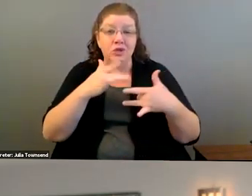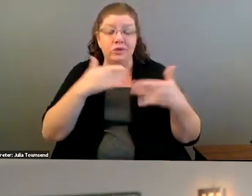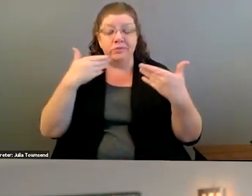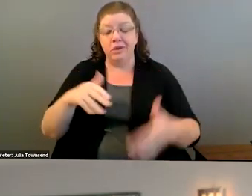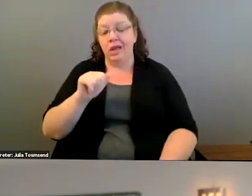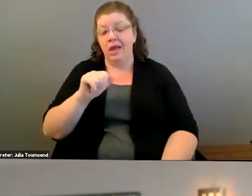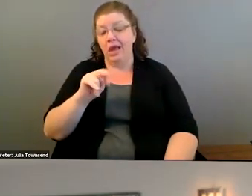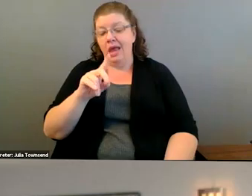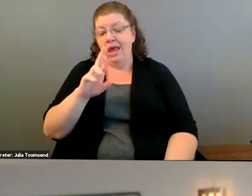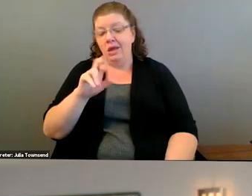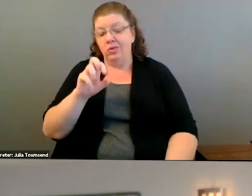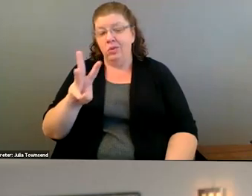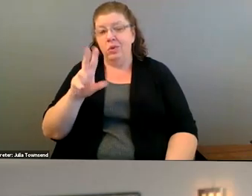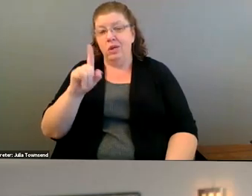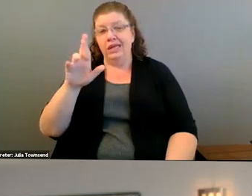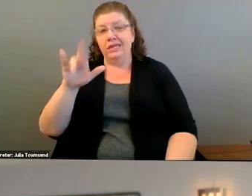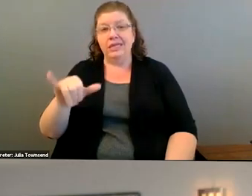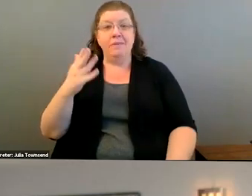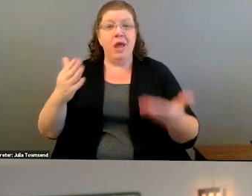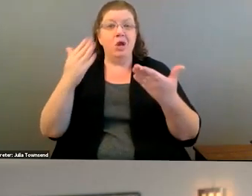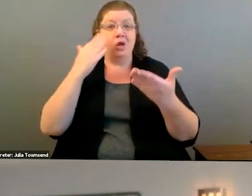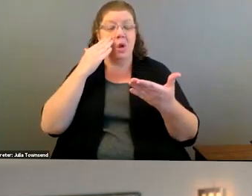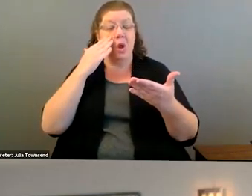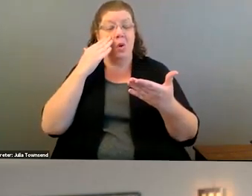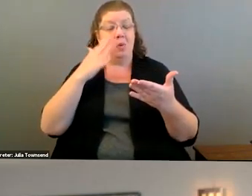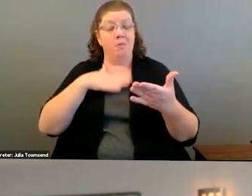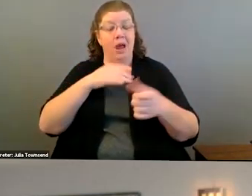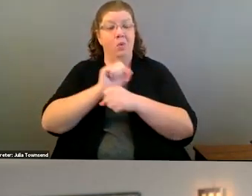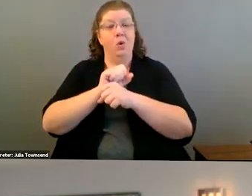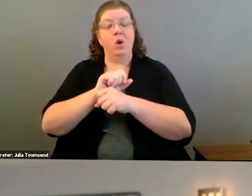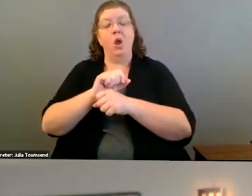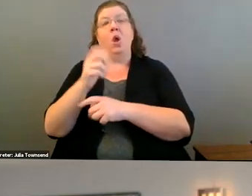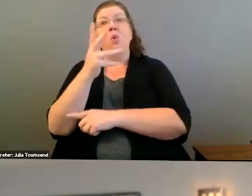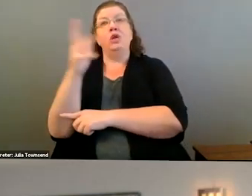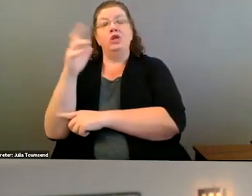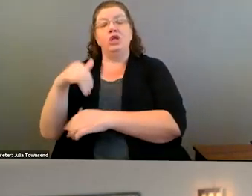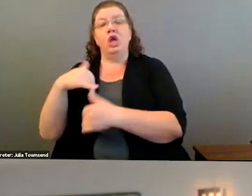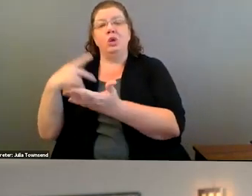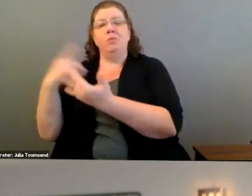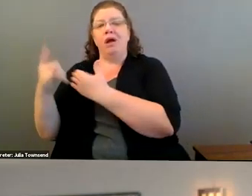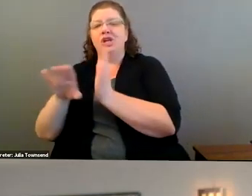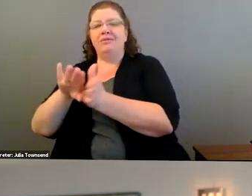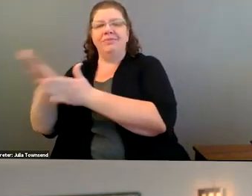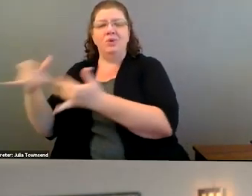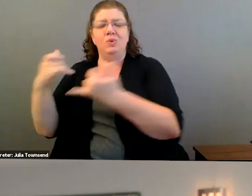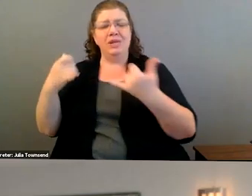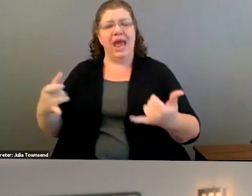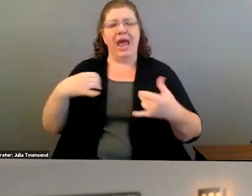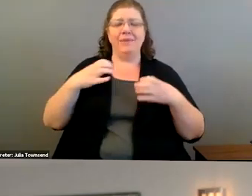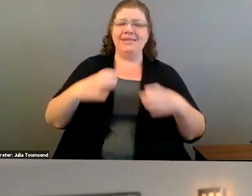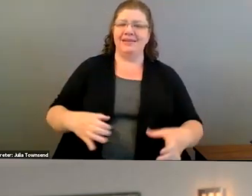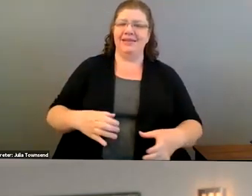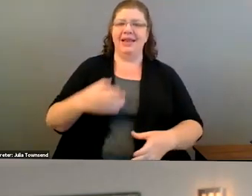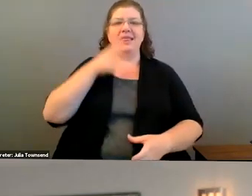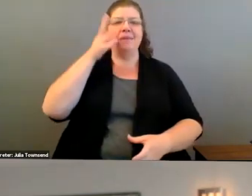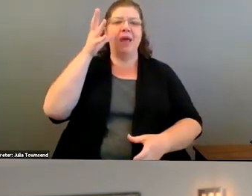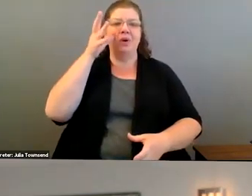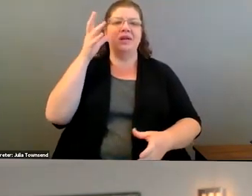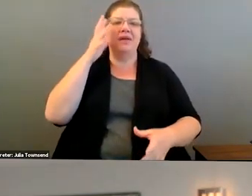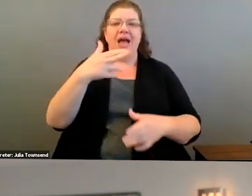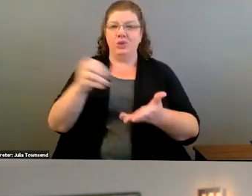mi nombre es and rolling si alguno de ustedes me acerqué me trajo water project pero ahora vengo con solos como ciudadano como un padre y educación de preparatoria